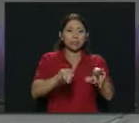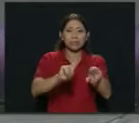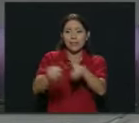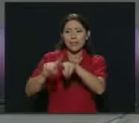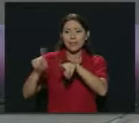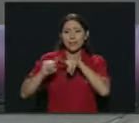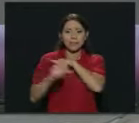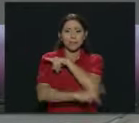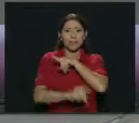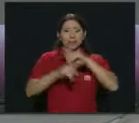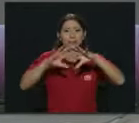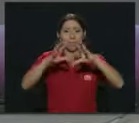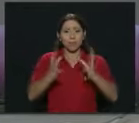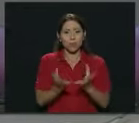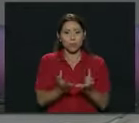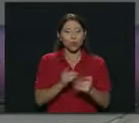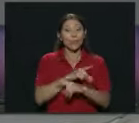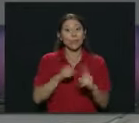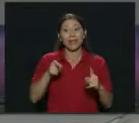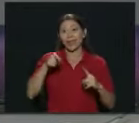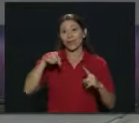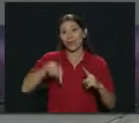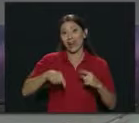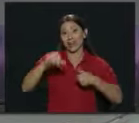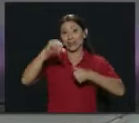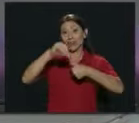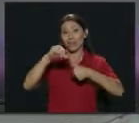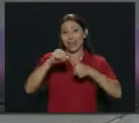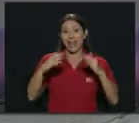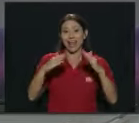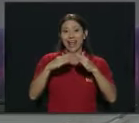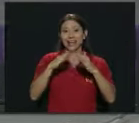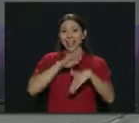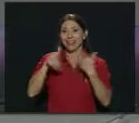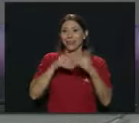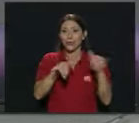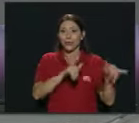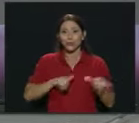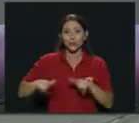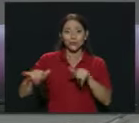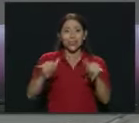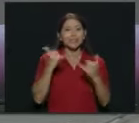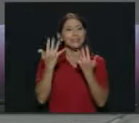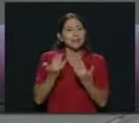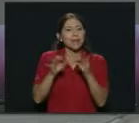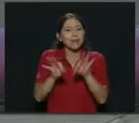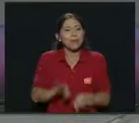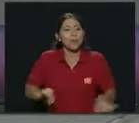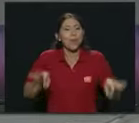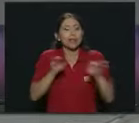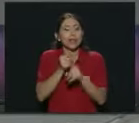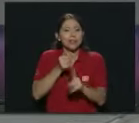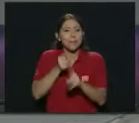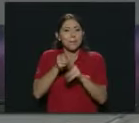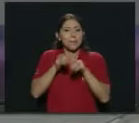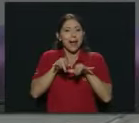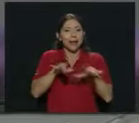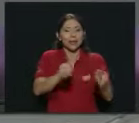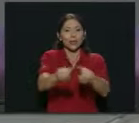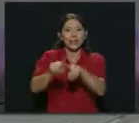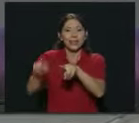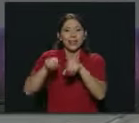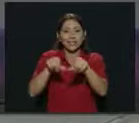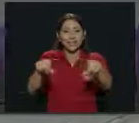del mundo, pues esta es nuestra casa común y se espera que haya un impacto importante en diferentes áreas de la